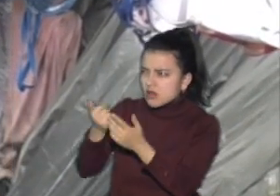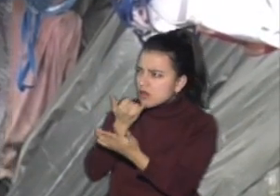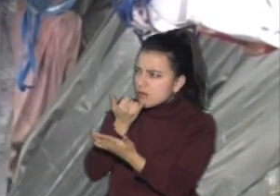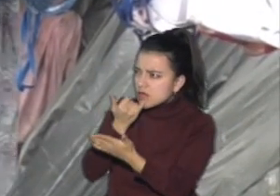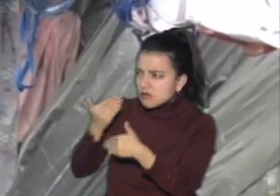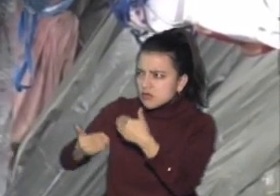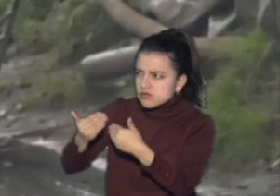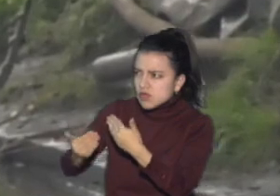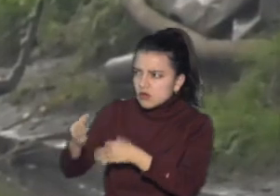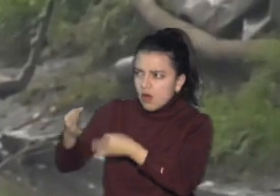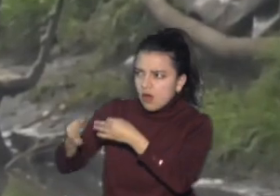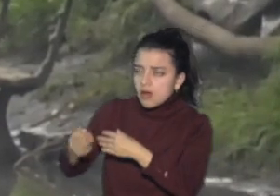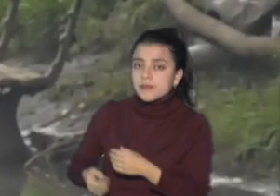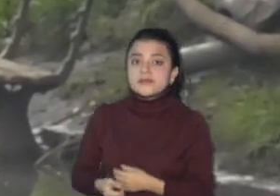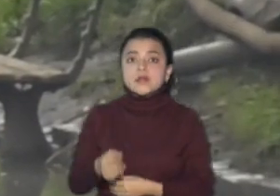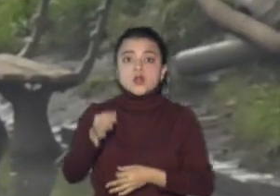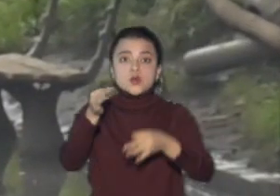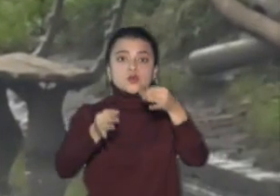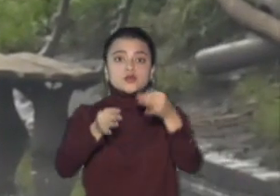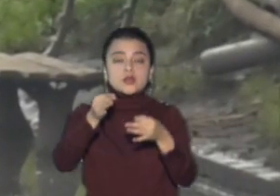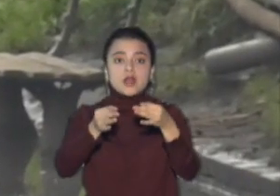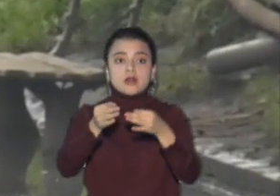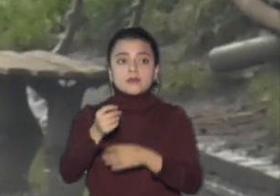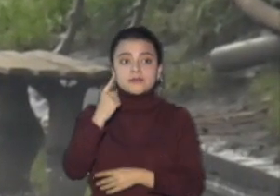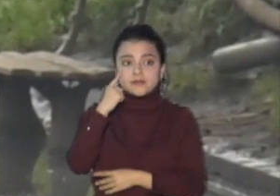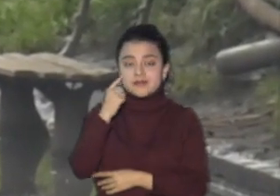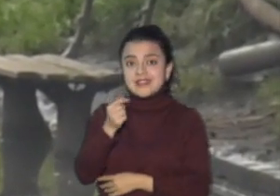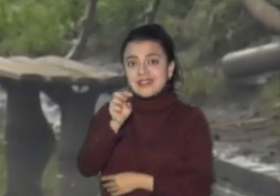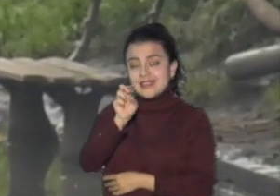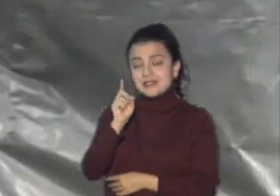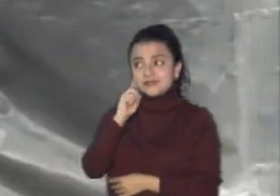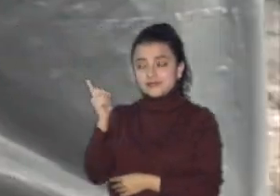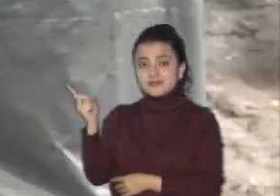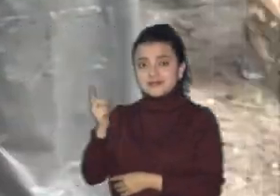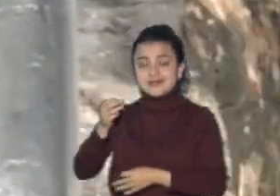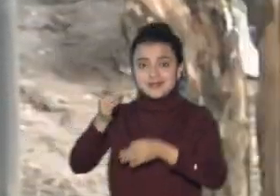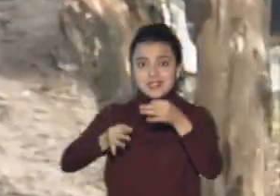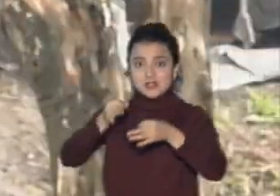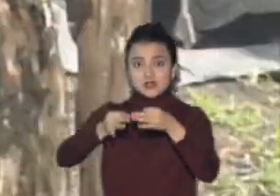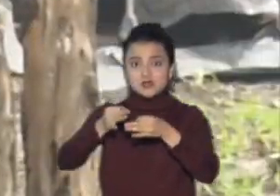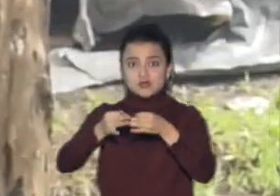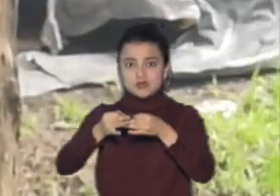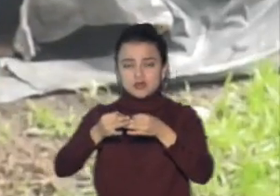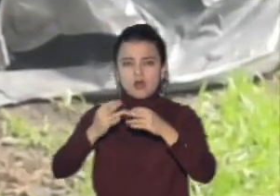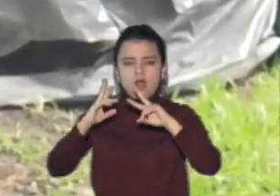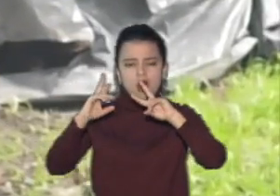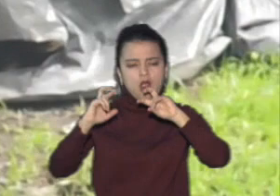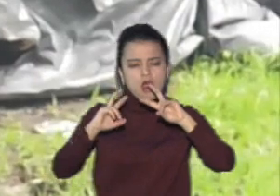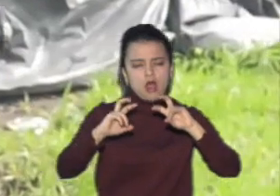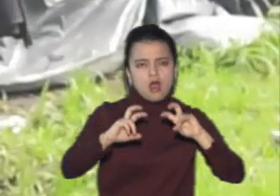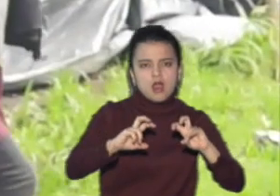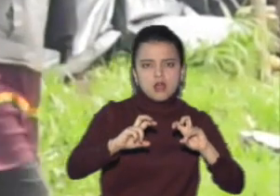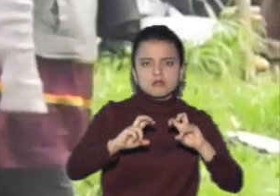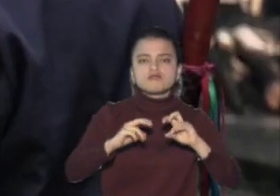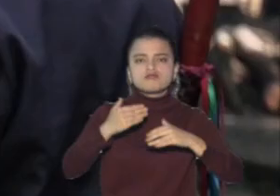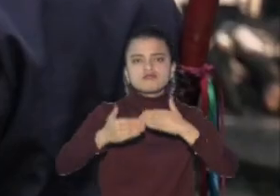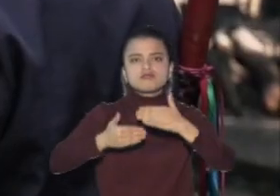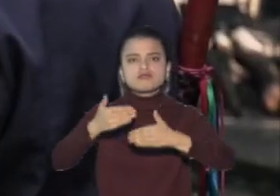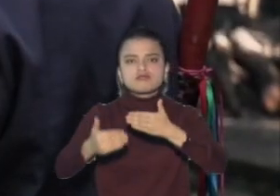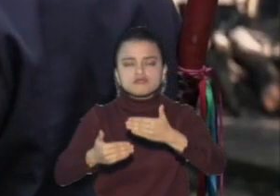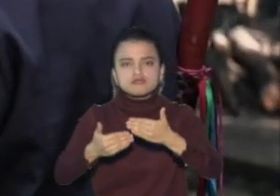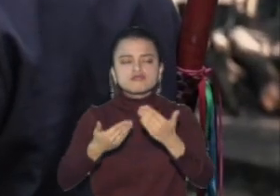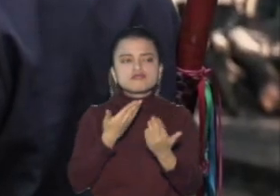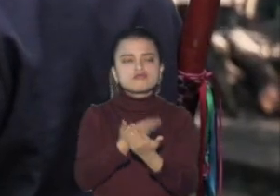decretó en las últimas horas la nulidad del fallo que obligaba al distrito a entregar todas las garantías temporalmente, mientras estos indígenas